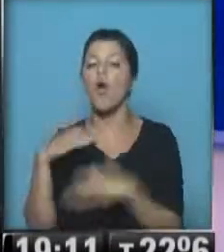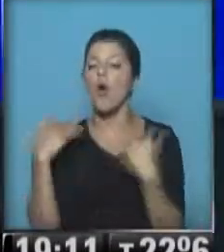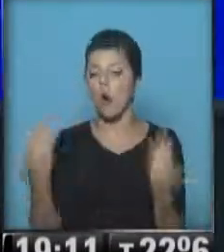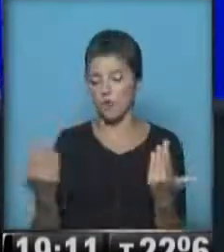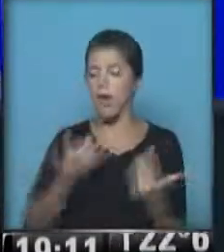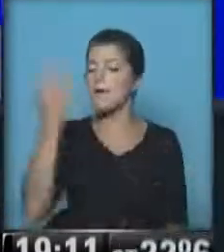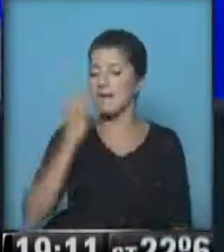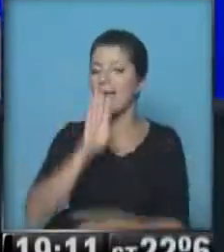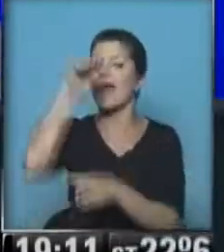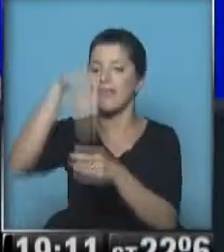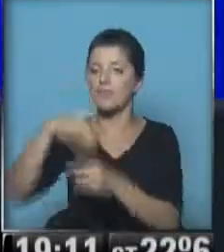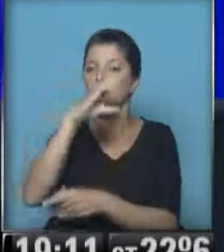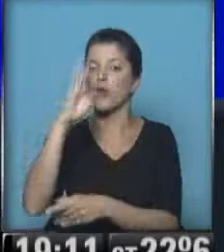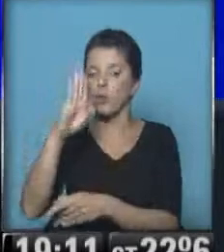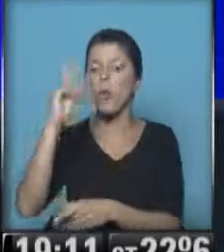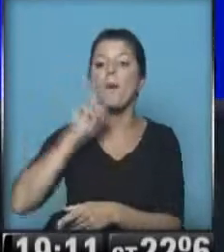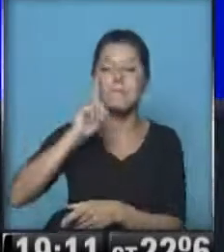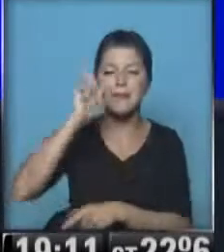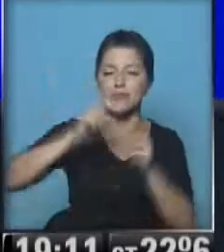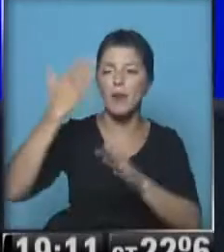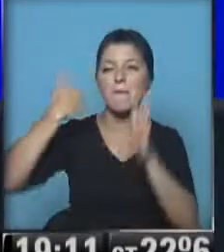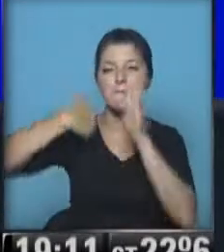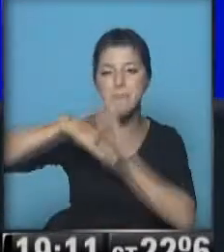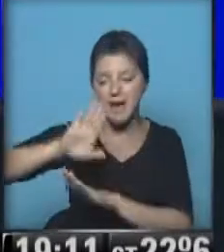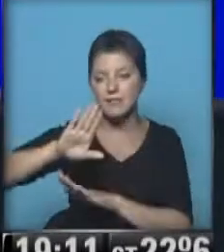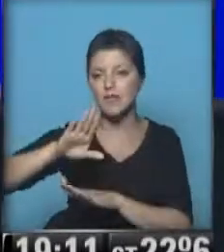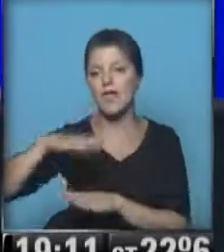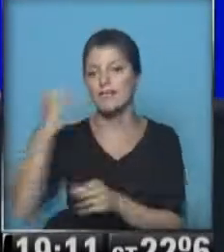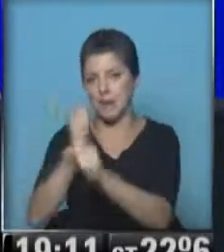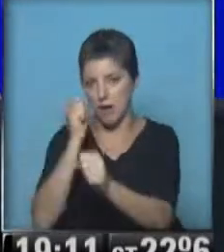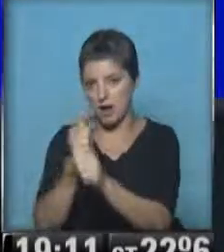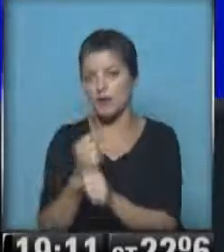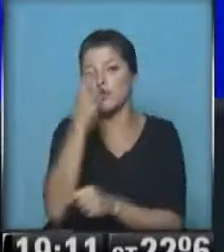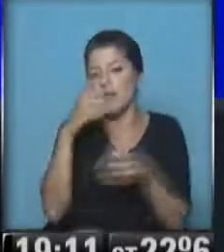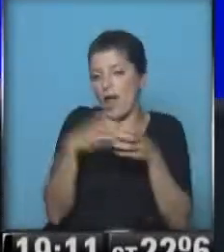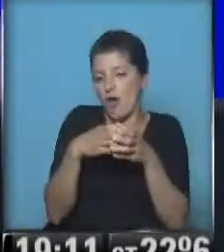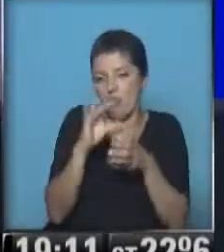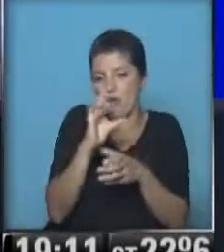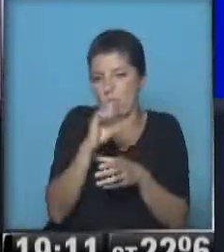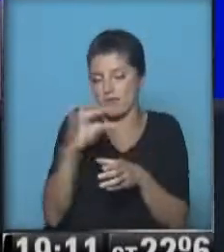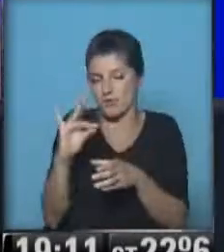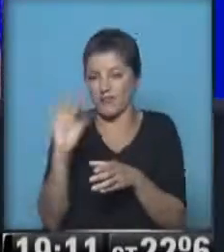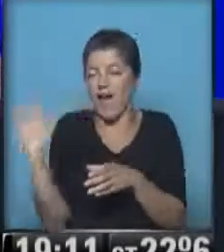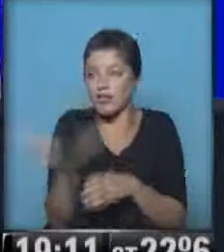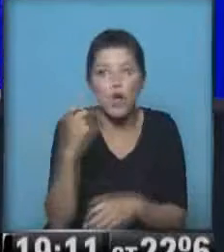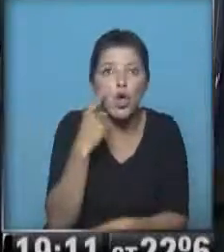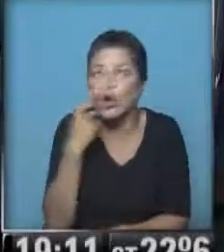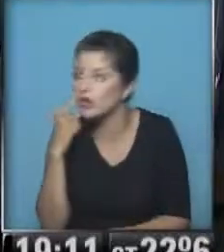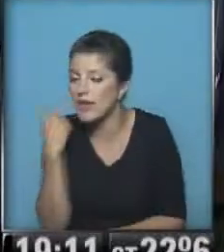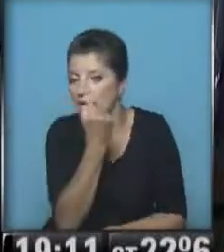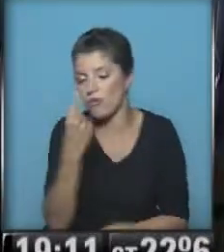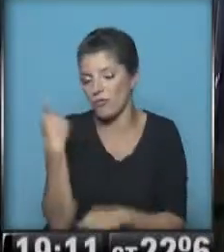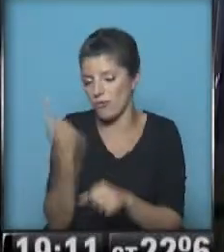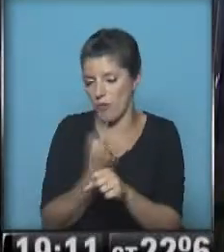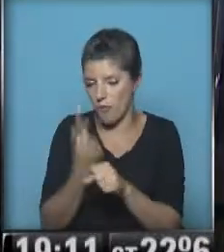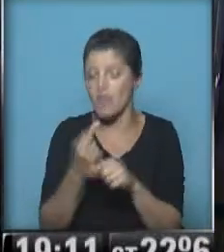más de 1000 personas y no pueden conocer una comisión directiva que recién ingresa a todos, claro. Pero